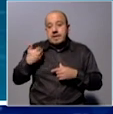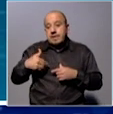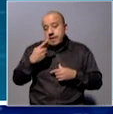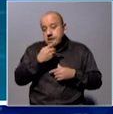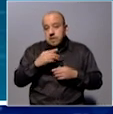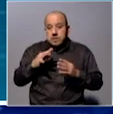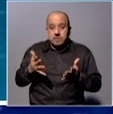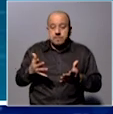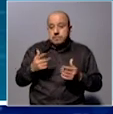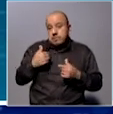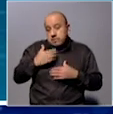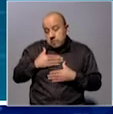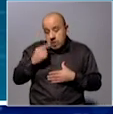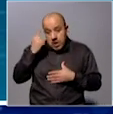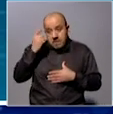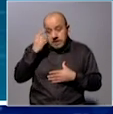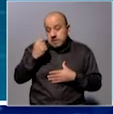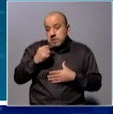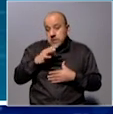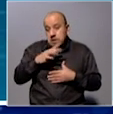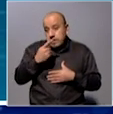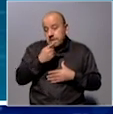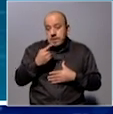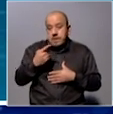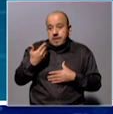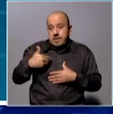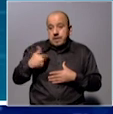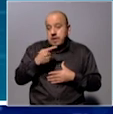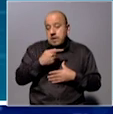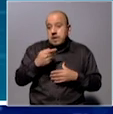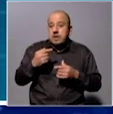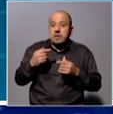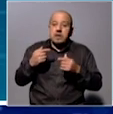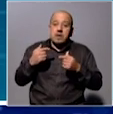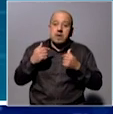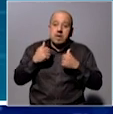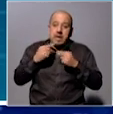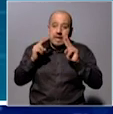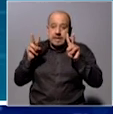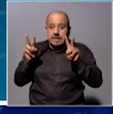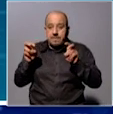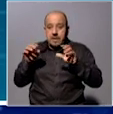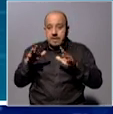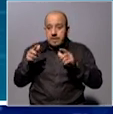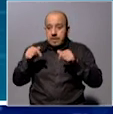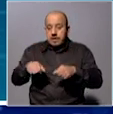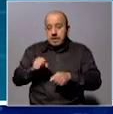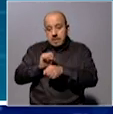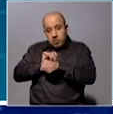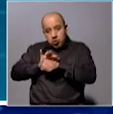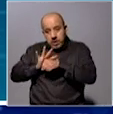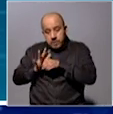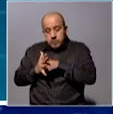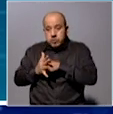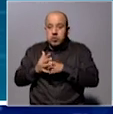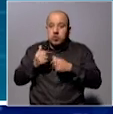es obviamente es la experiencia que tengo acá en mi país sobre el tema de esta,